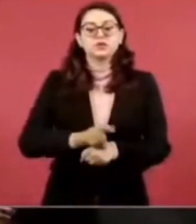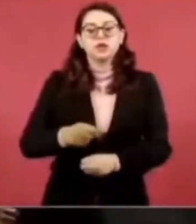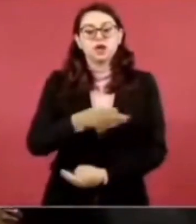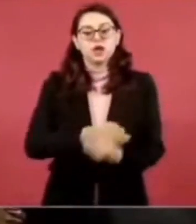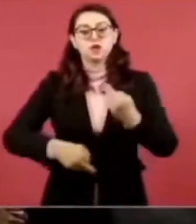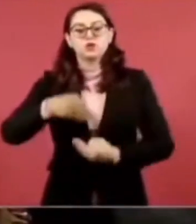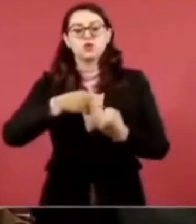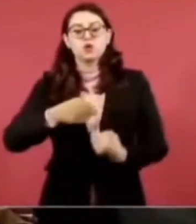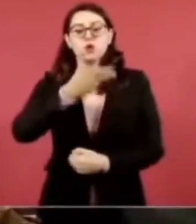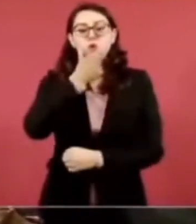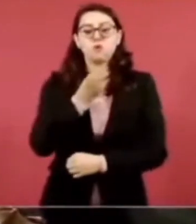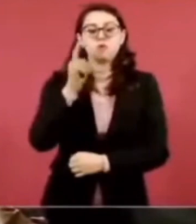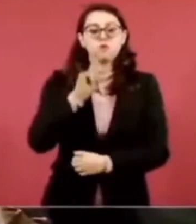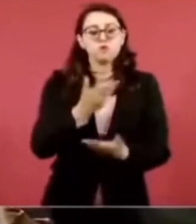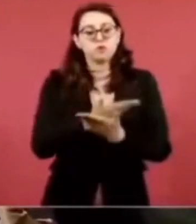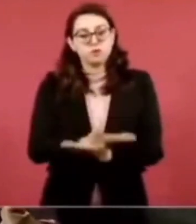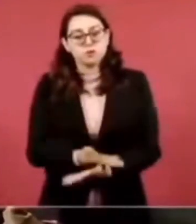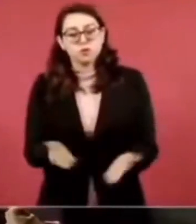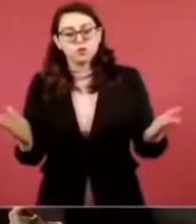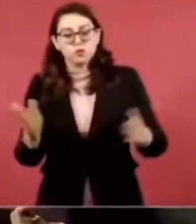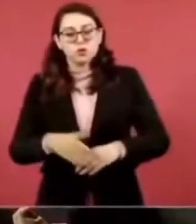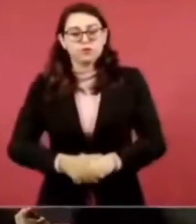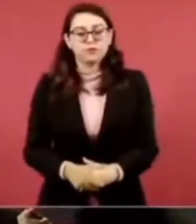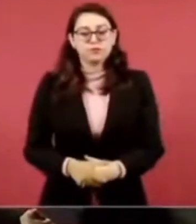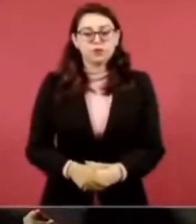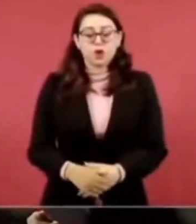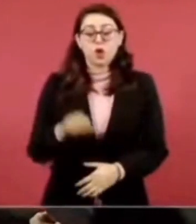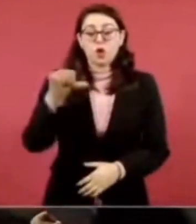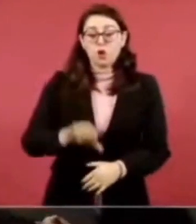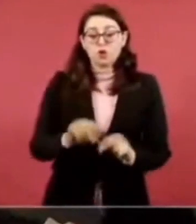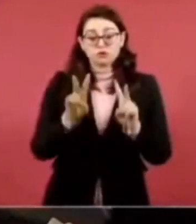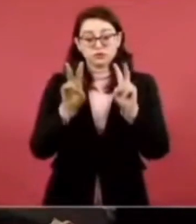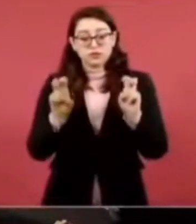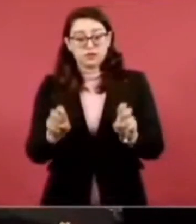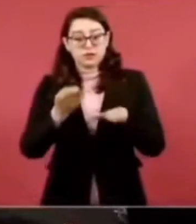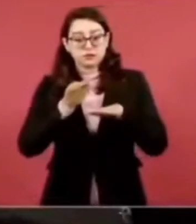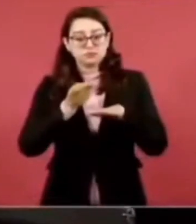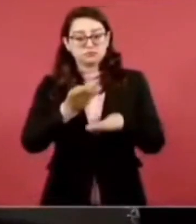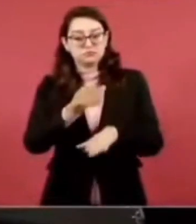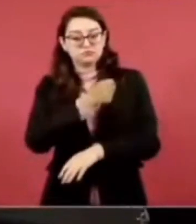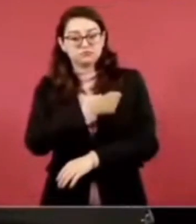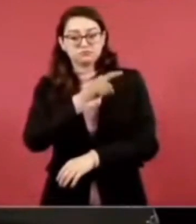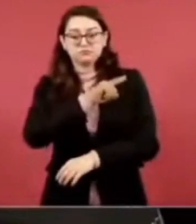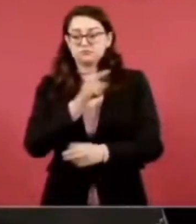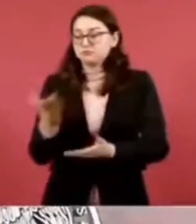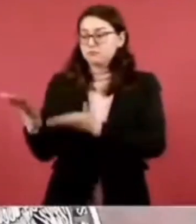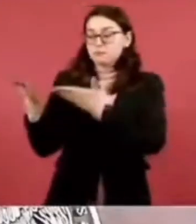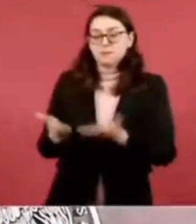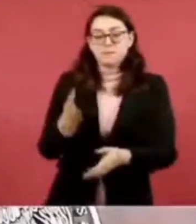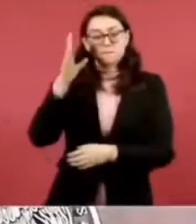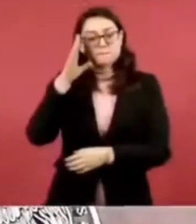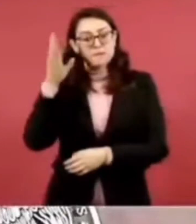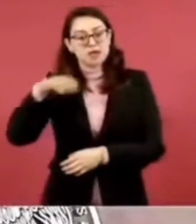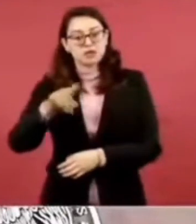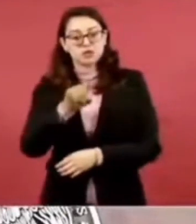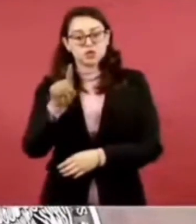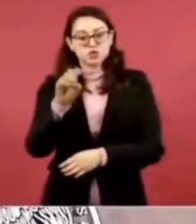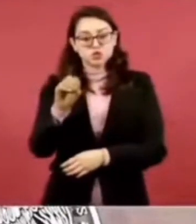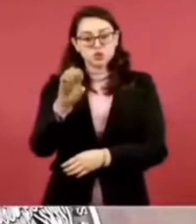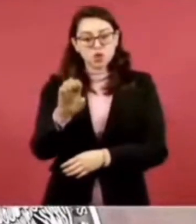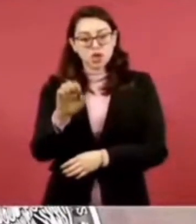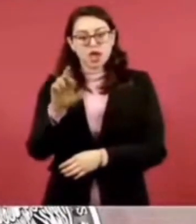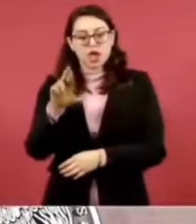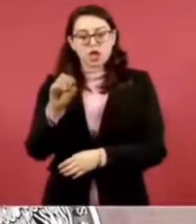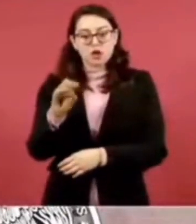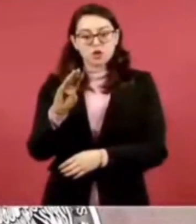Salud, el maestro Zoé Robledo informará los avances del sistema de salud de